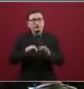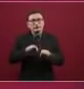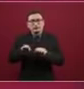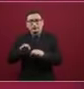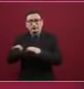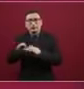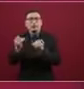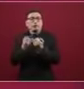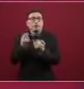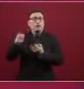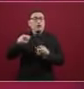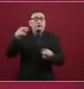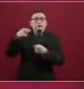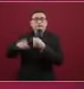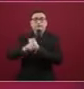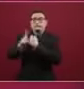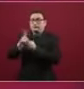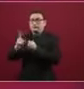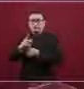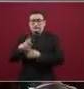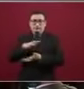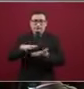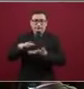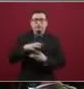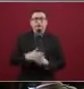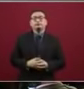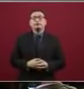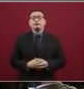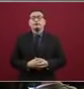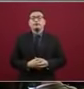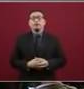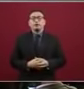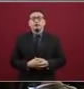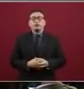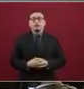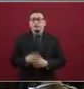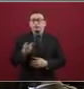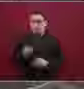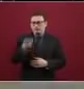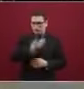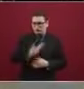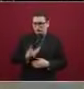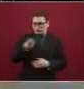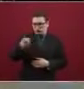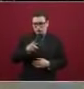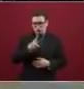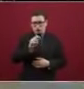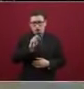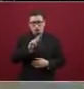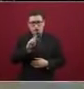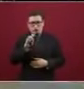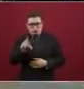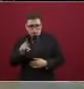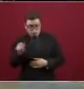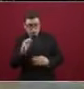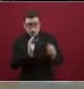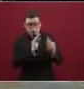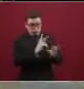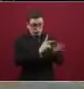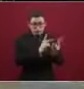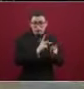la violencia. Para precisar nada más, presidente, ¿ha hablado recientemente con el presidente Donald Trump sobre